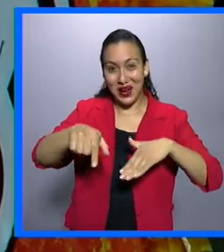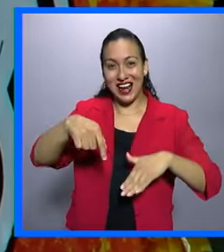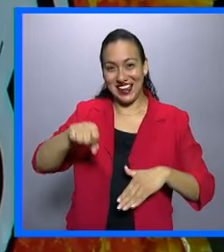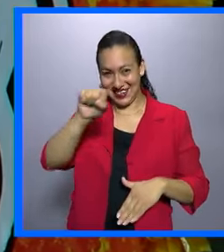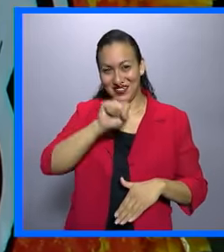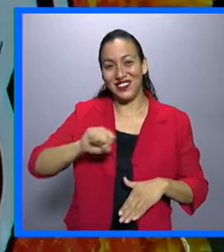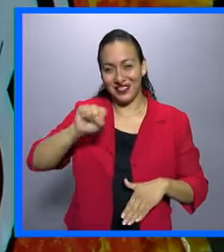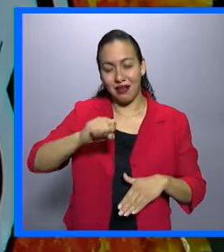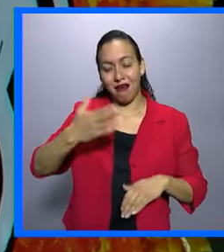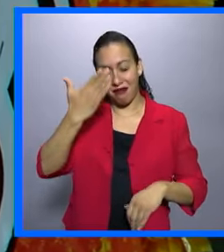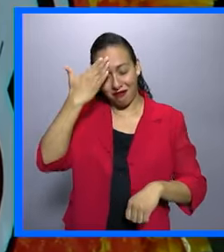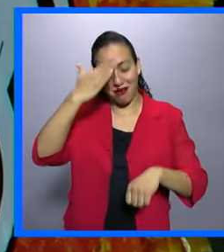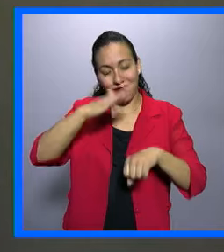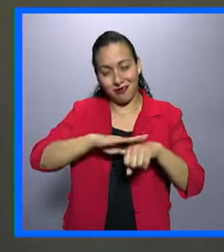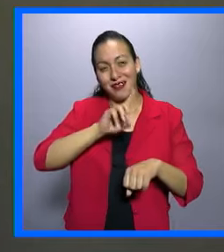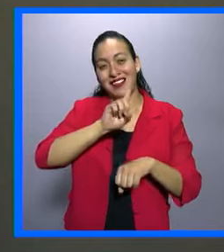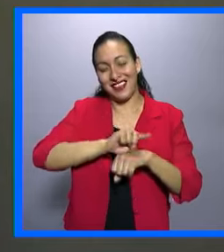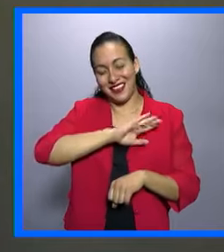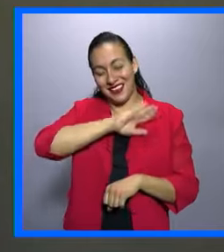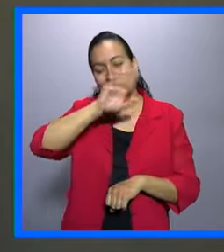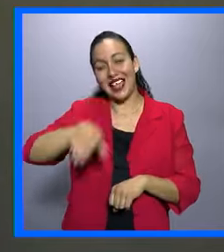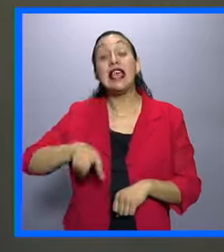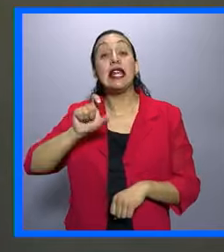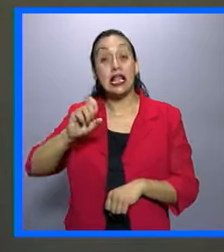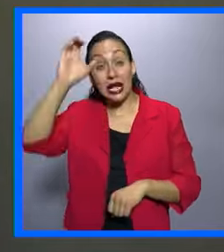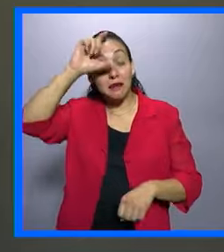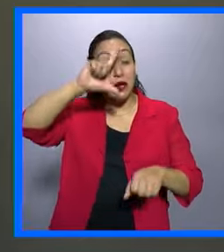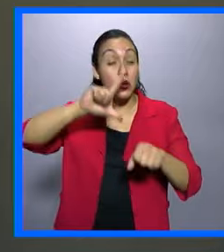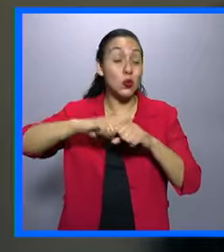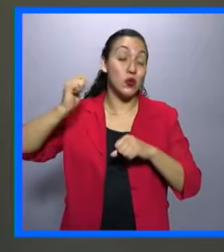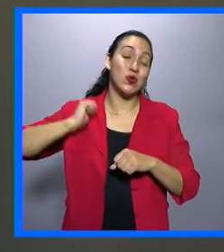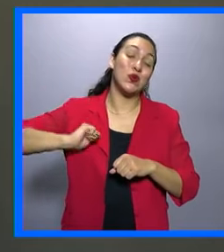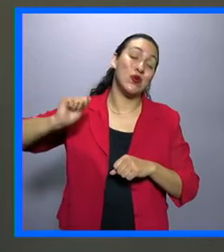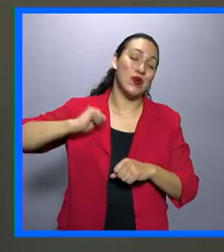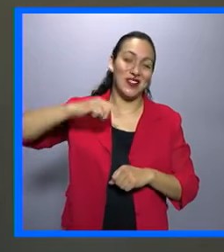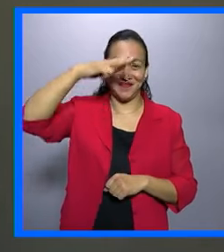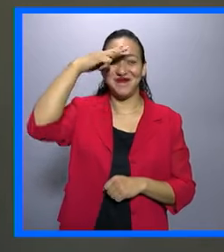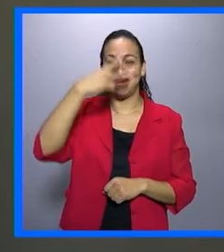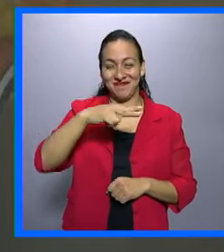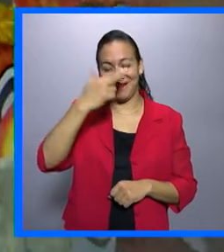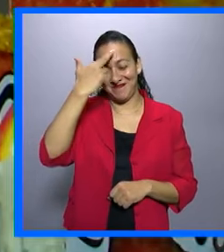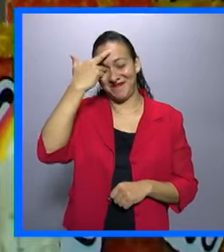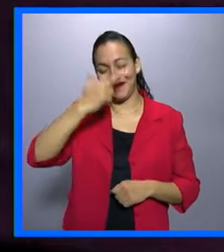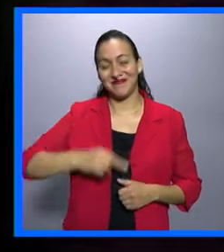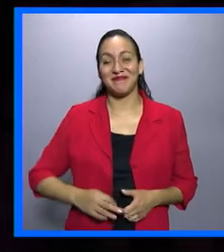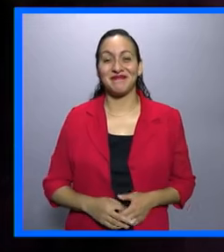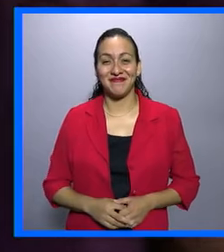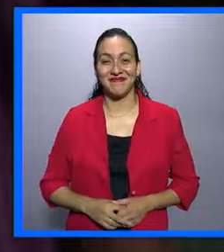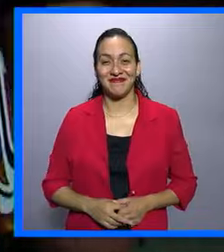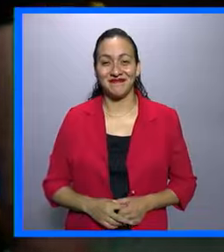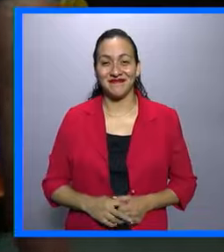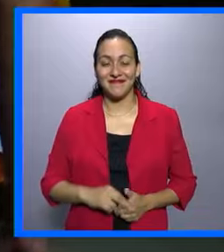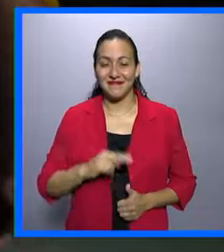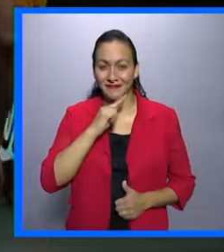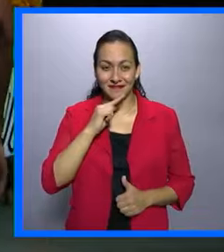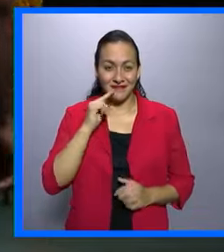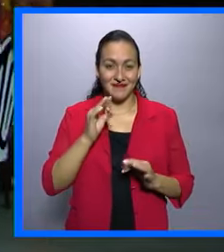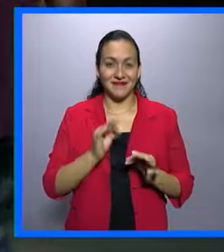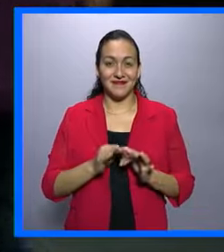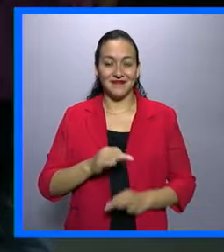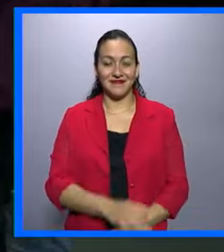el que se recordará a los muertos y también a las culturas originarias de nuestro país. Para Plural TV,